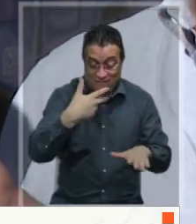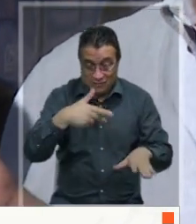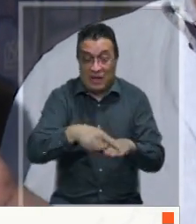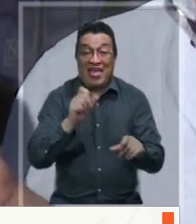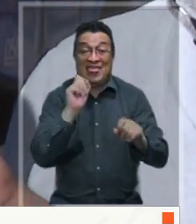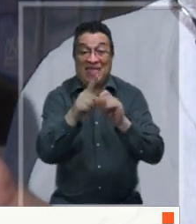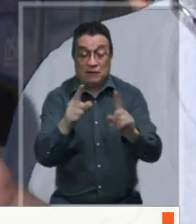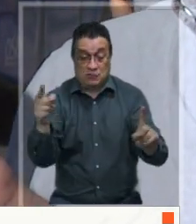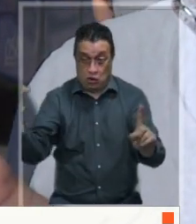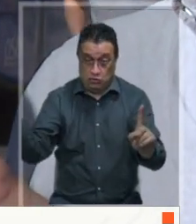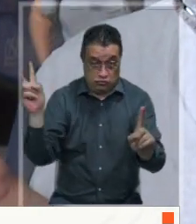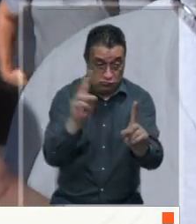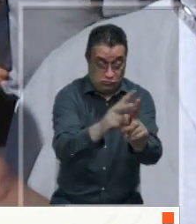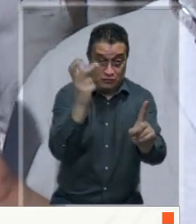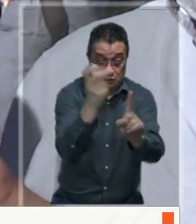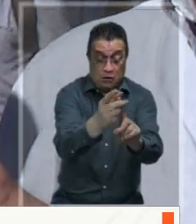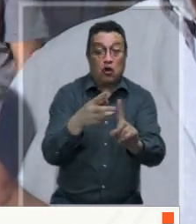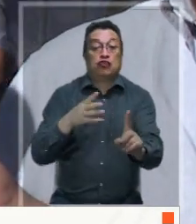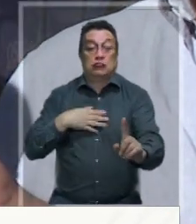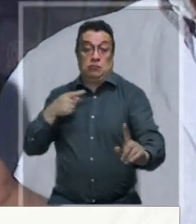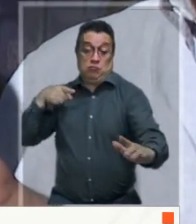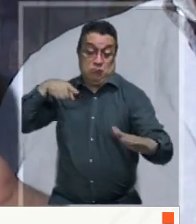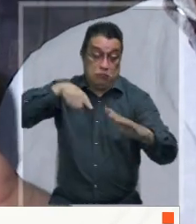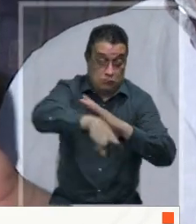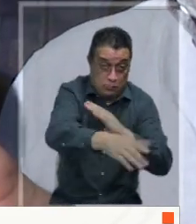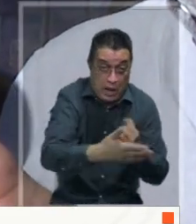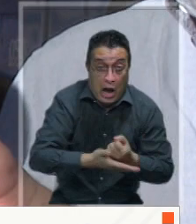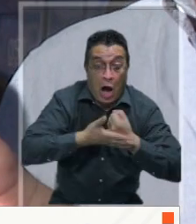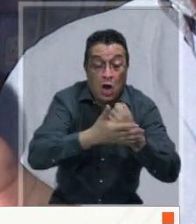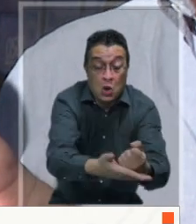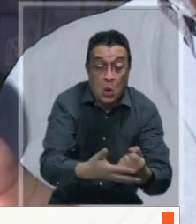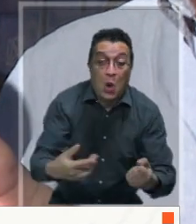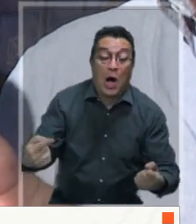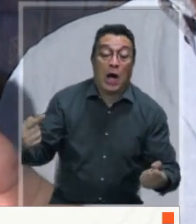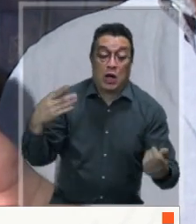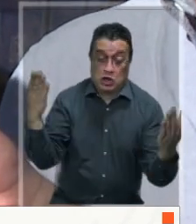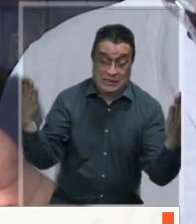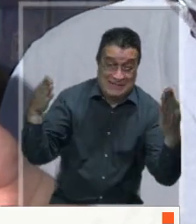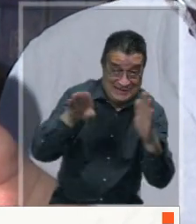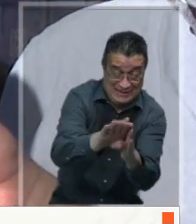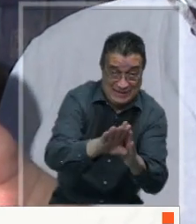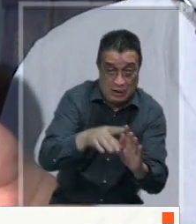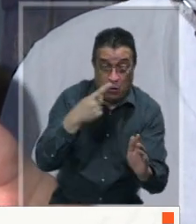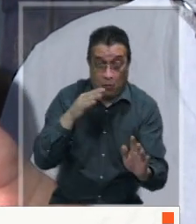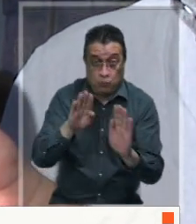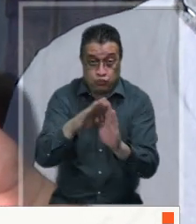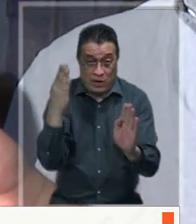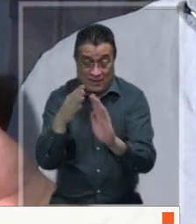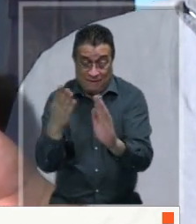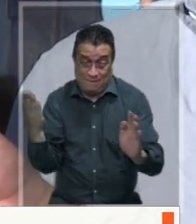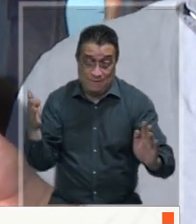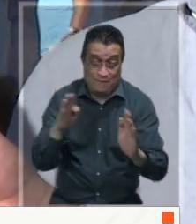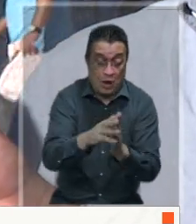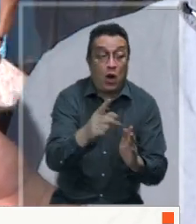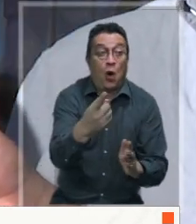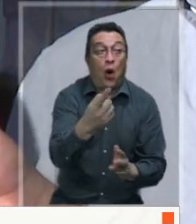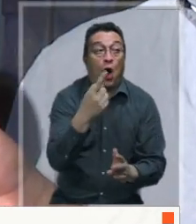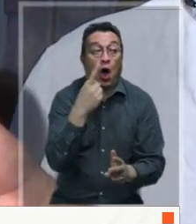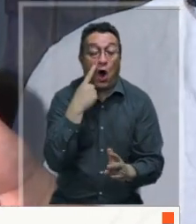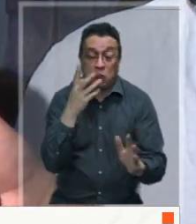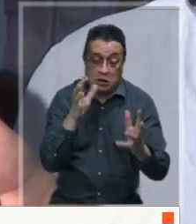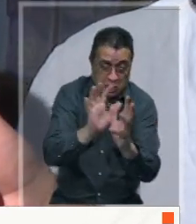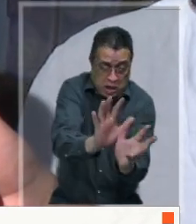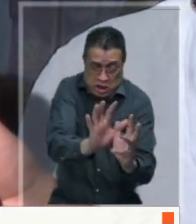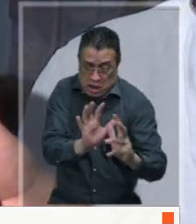y tiene el dinero ahí es por hacer una ayuda le Cierra la puerta a los a los asaltantes un asaltante tanto